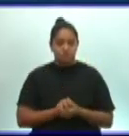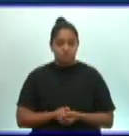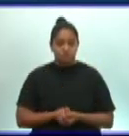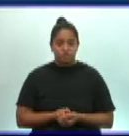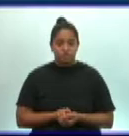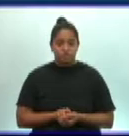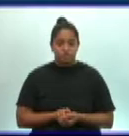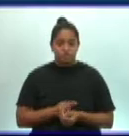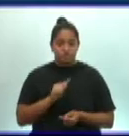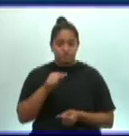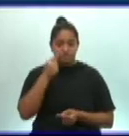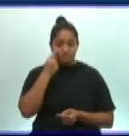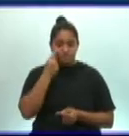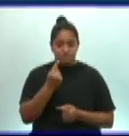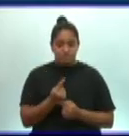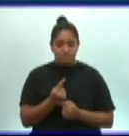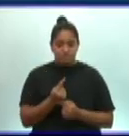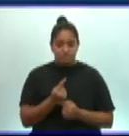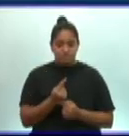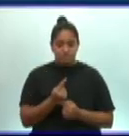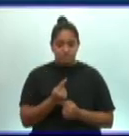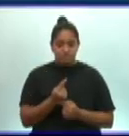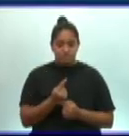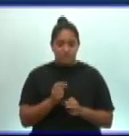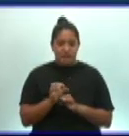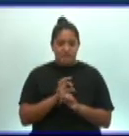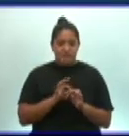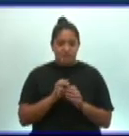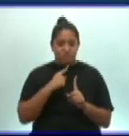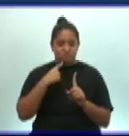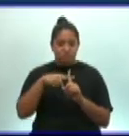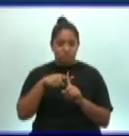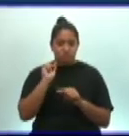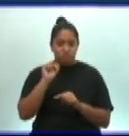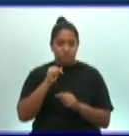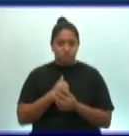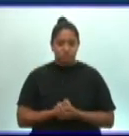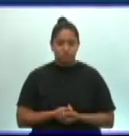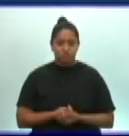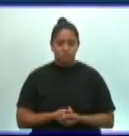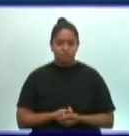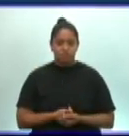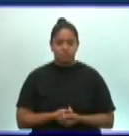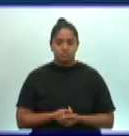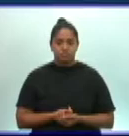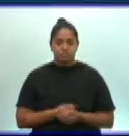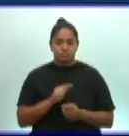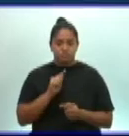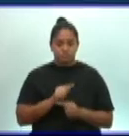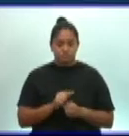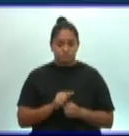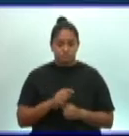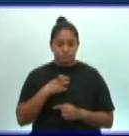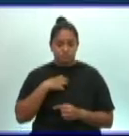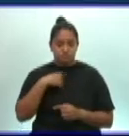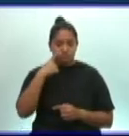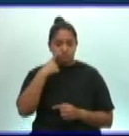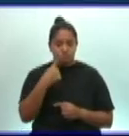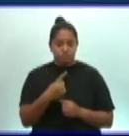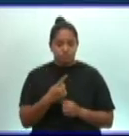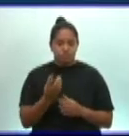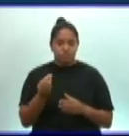la partícula de carga positiva que está penetrando de forma perpendicular. Y es importante que ustedes tengan en cuenta que penetra de